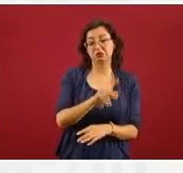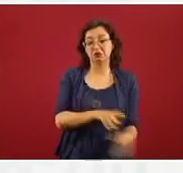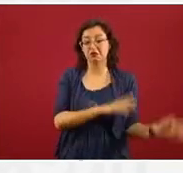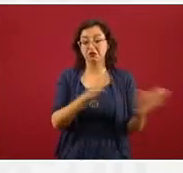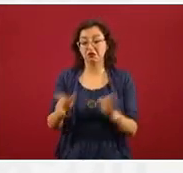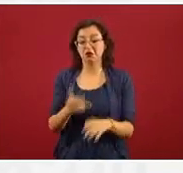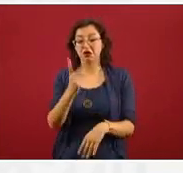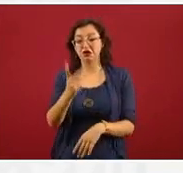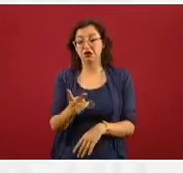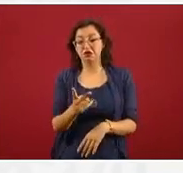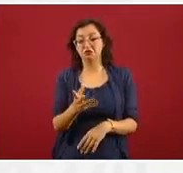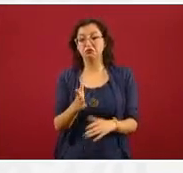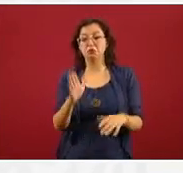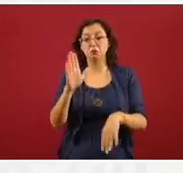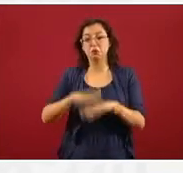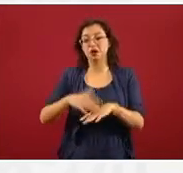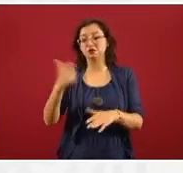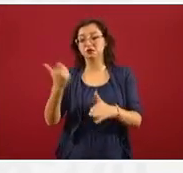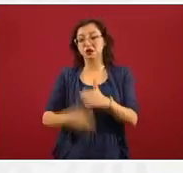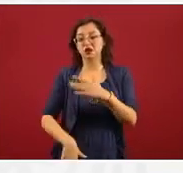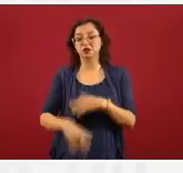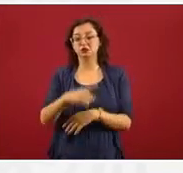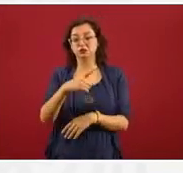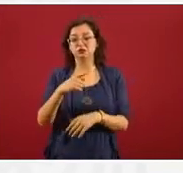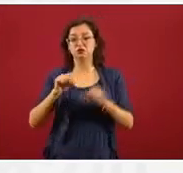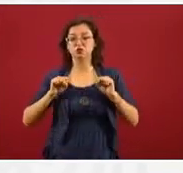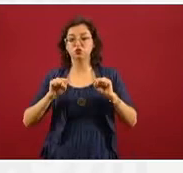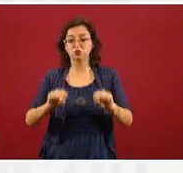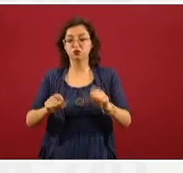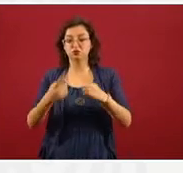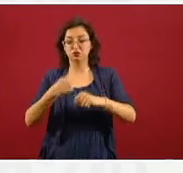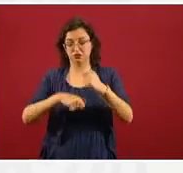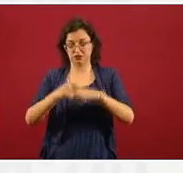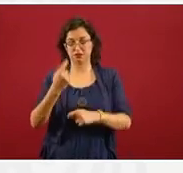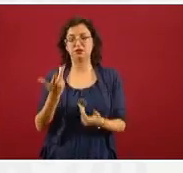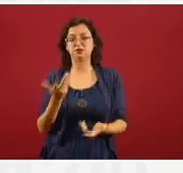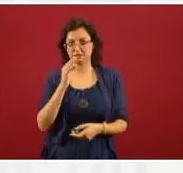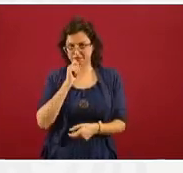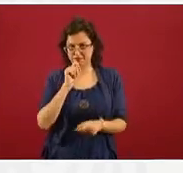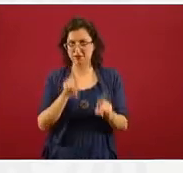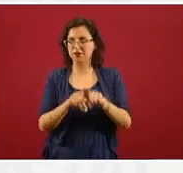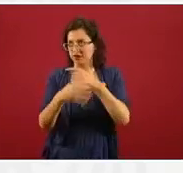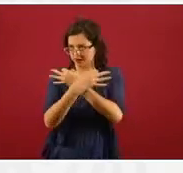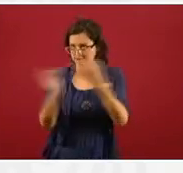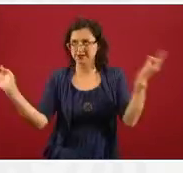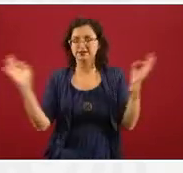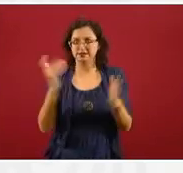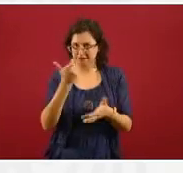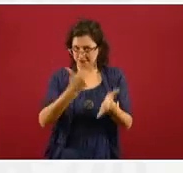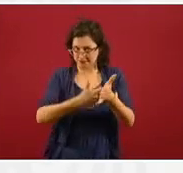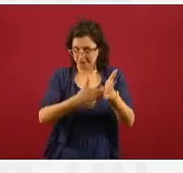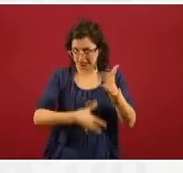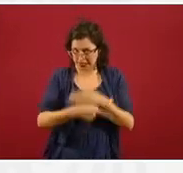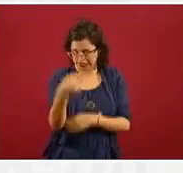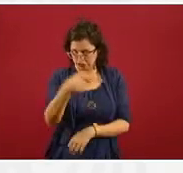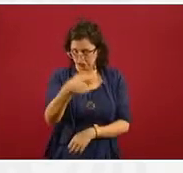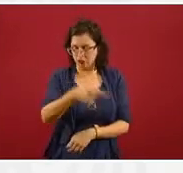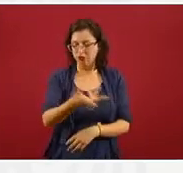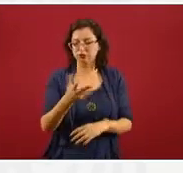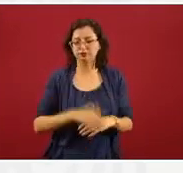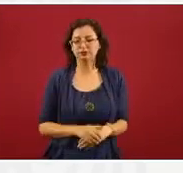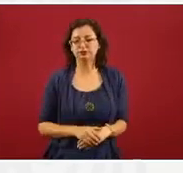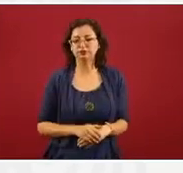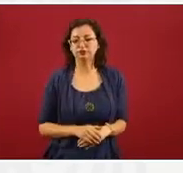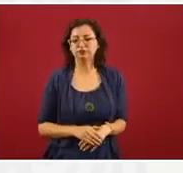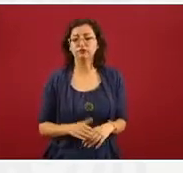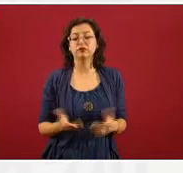los supermercados, bajó el precio de la tortilla, a ver si también lo reportan. Y después de la fase 2 a